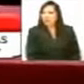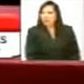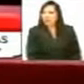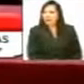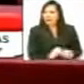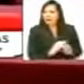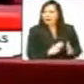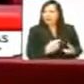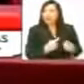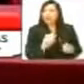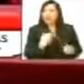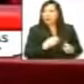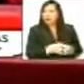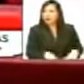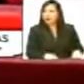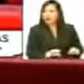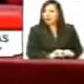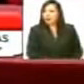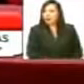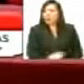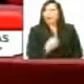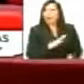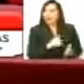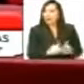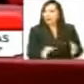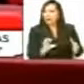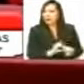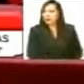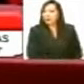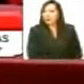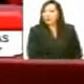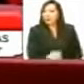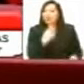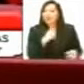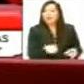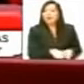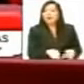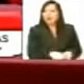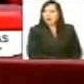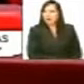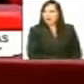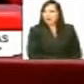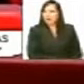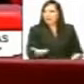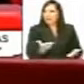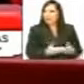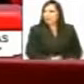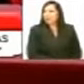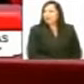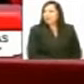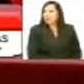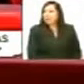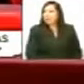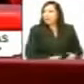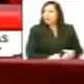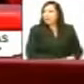clave y un tema muy importante, especialmente para todos los países. Esa es también la razón por qué un capítulo entero